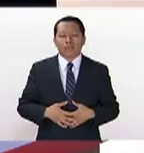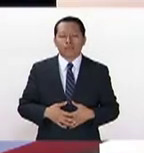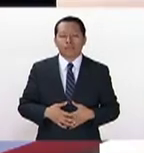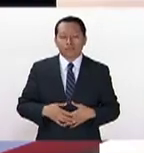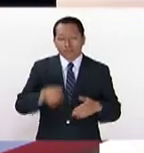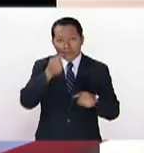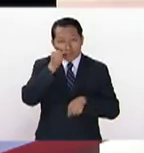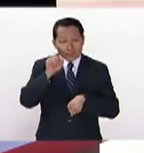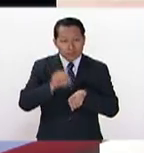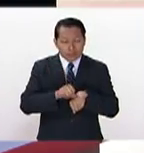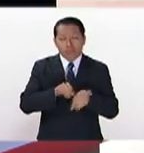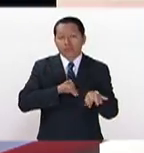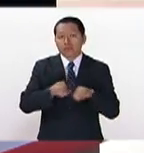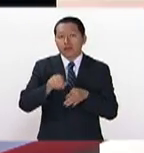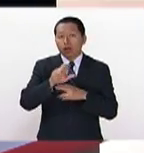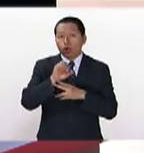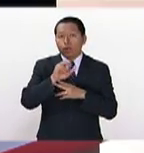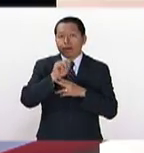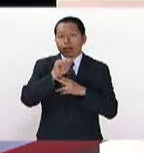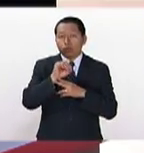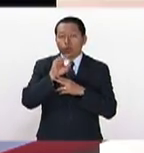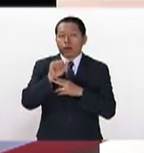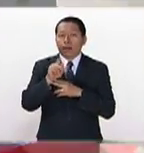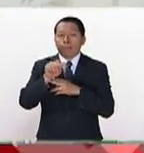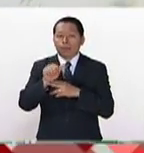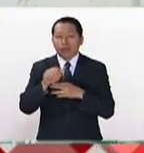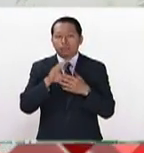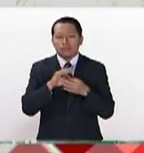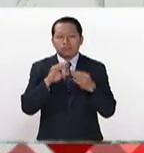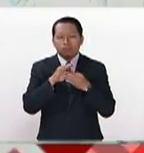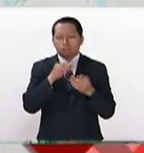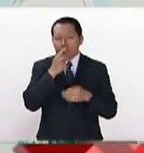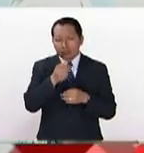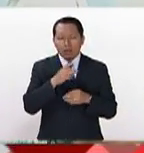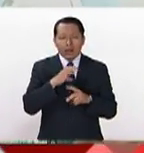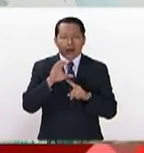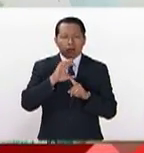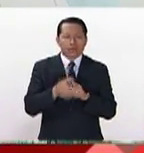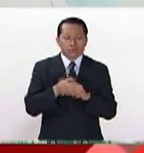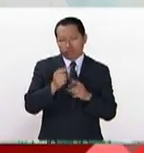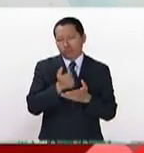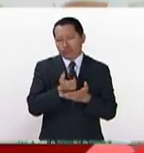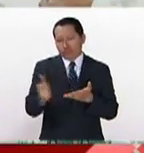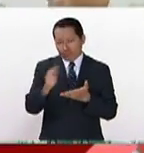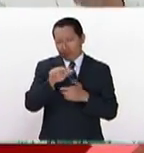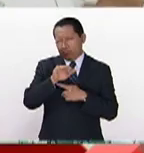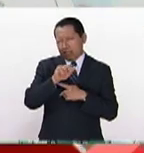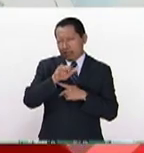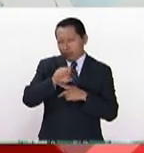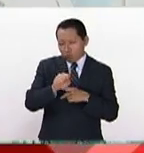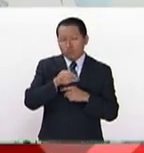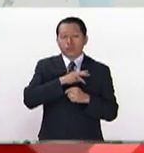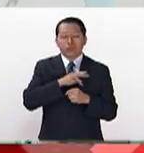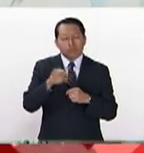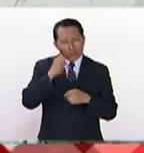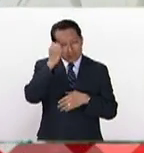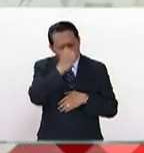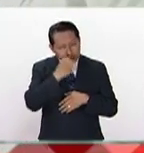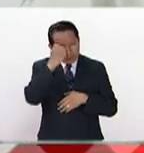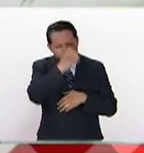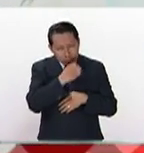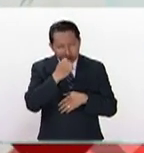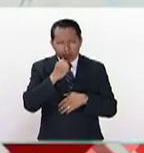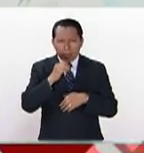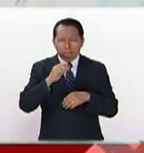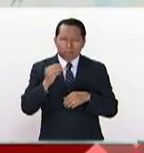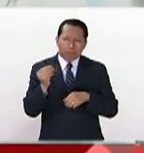Y el secretario del Trabajo, Roberto Campa Cifrián, reiteró que será la Comisión de Salarios Mínimos la que revisará la posibilidad de un aumento.